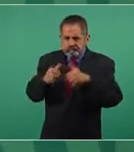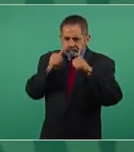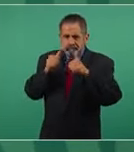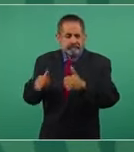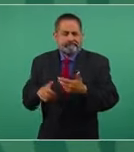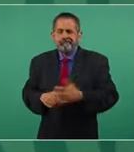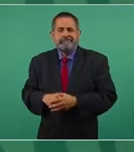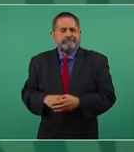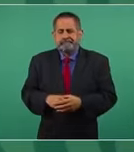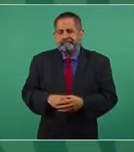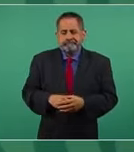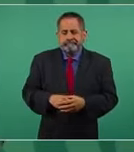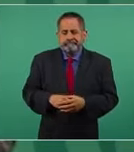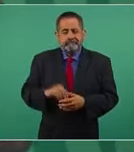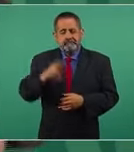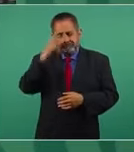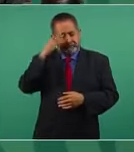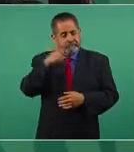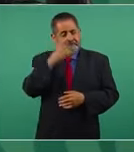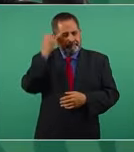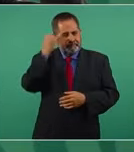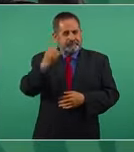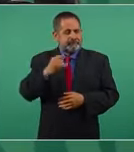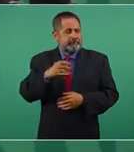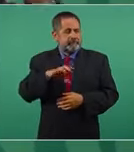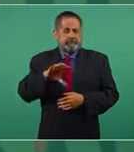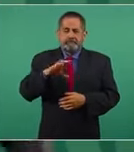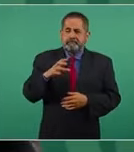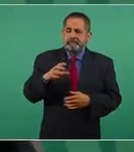Con el modelo privatizador que se aplicó